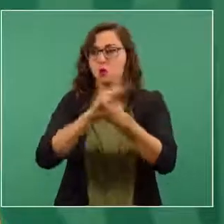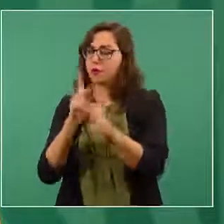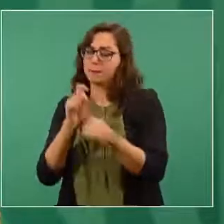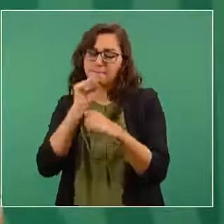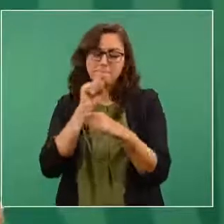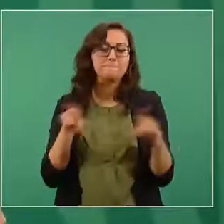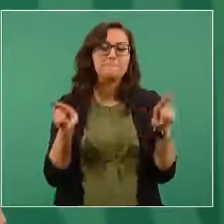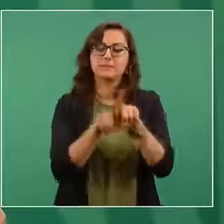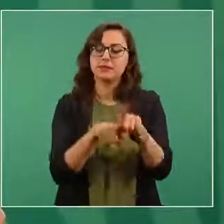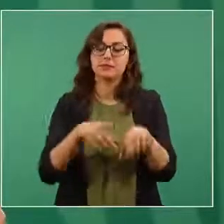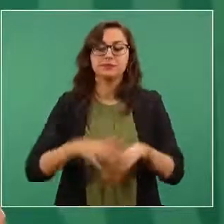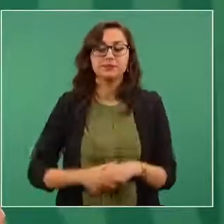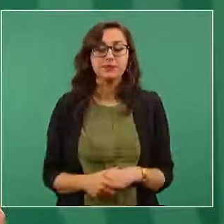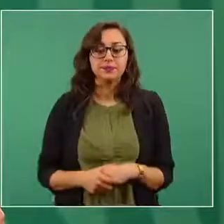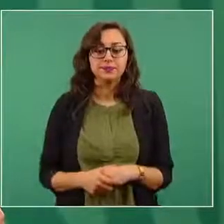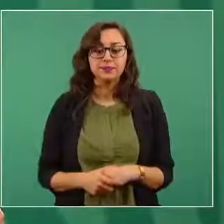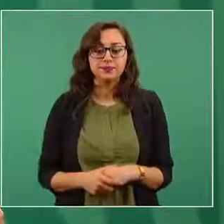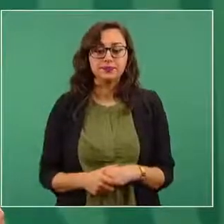es de que